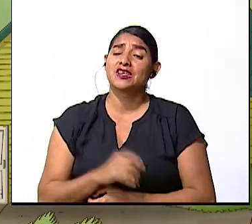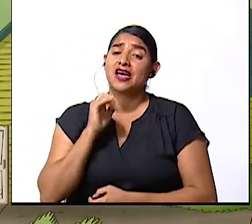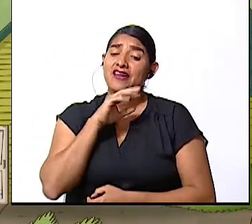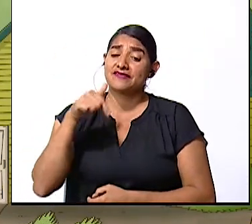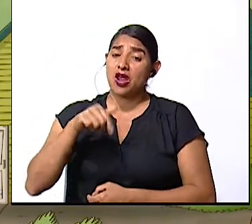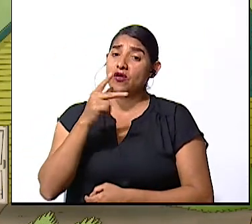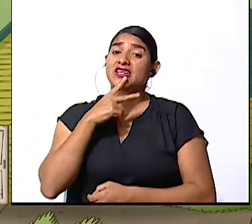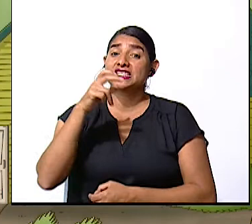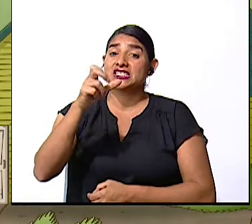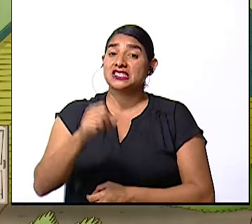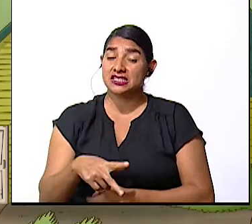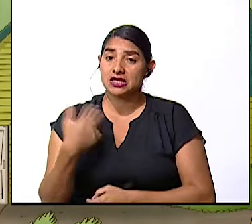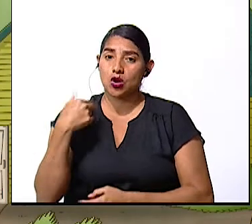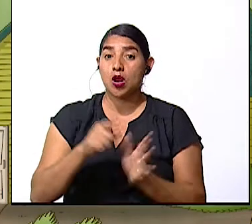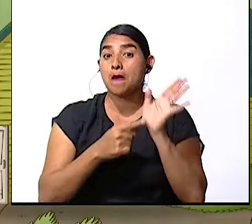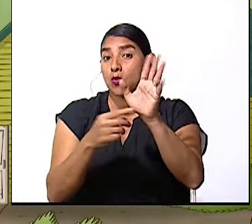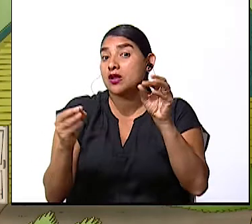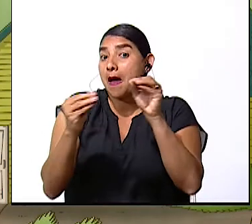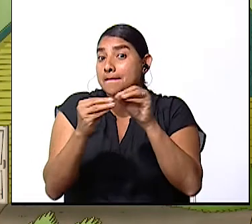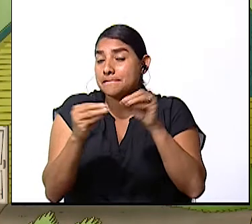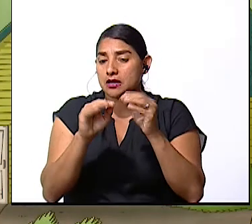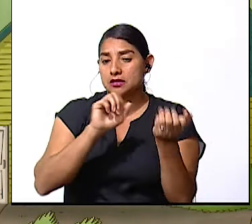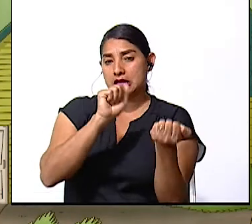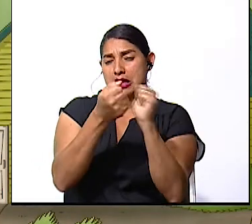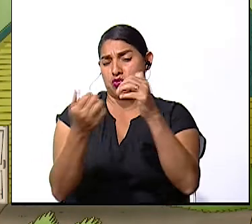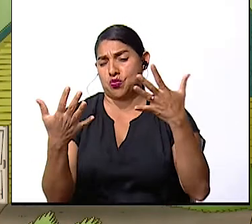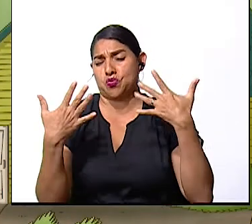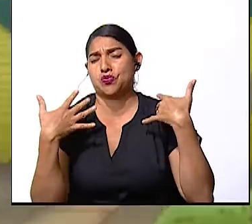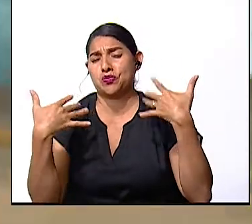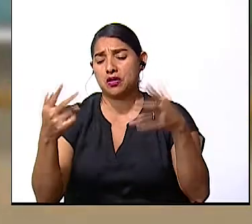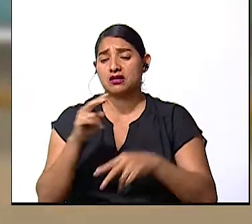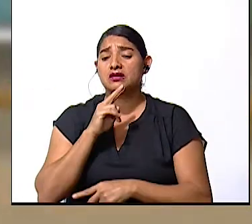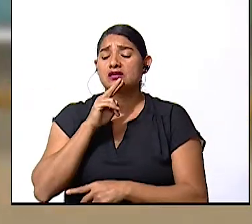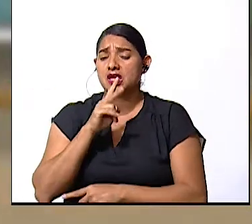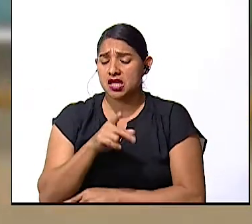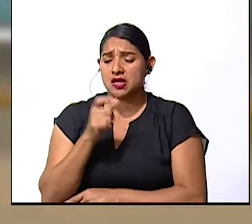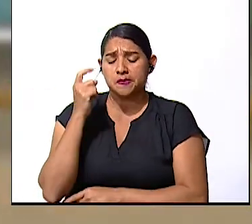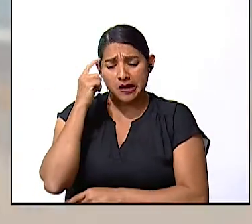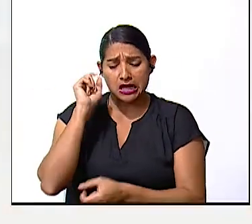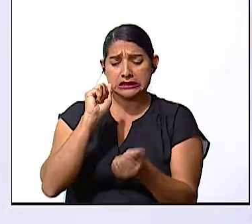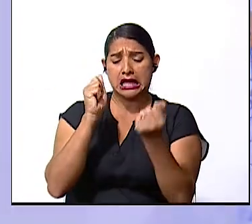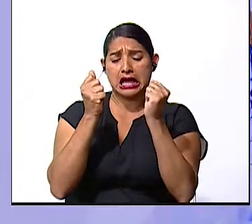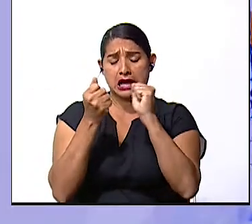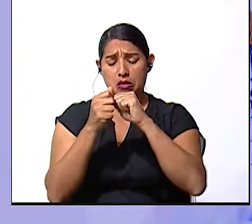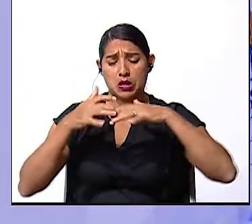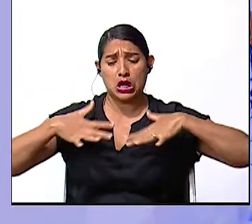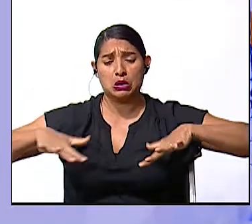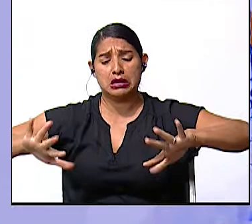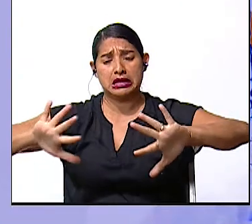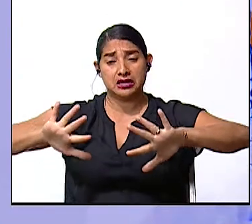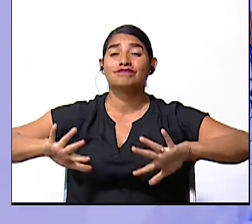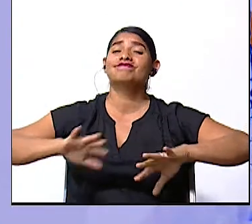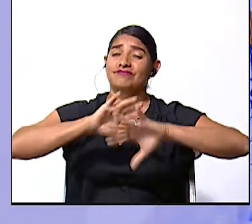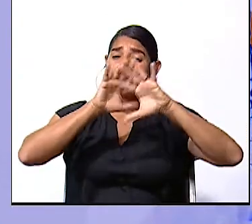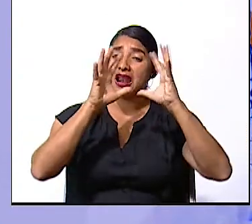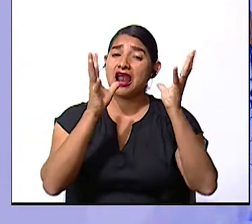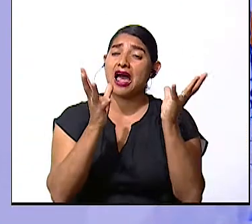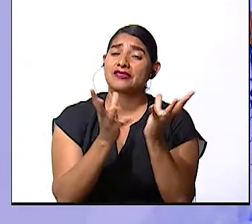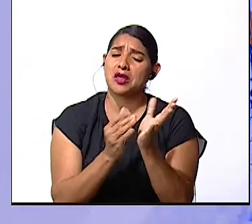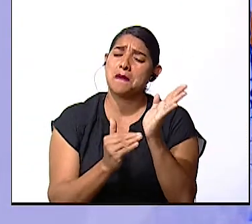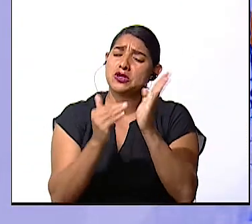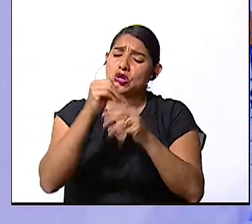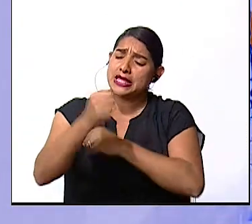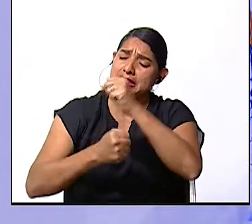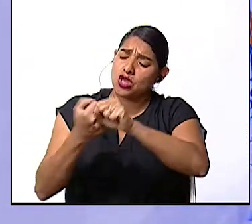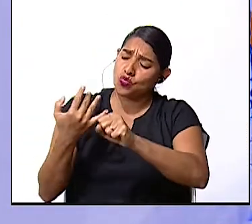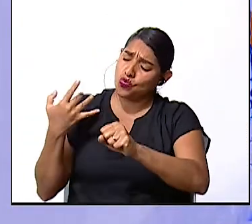verlo en Chile y es una muestra más del cambio climático. ¡Realmente está cambiando el clima! La Tierra, en sus millones de